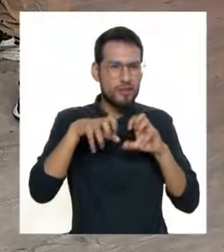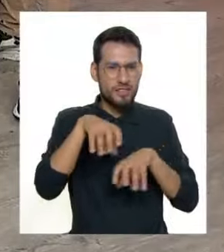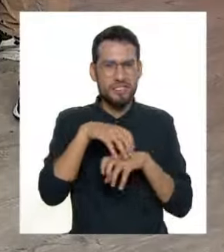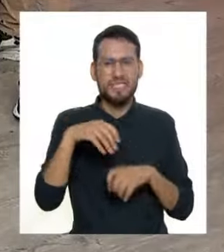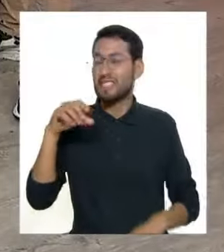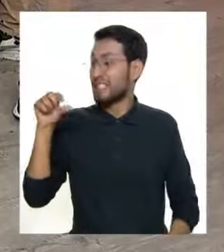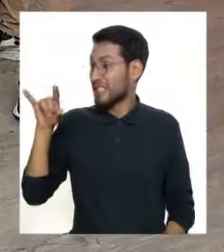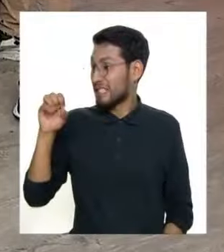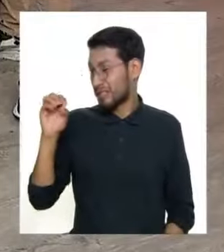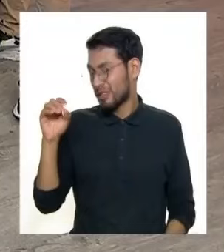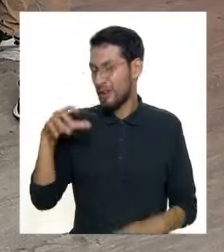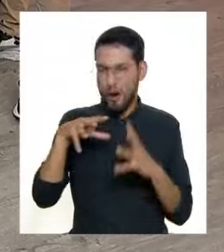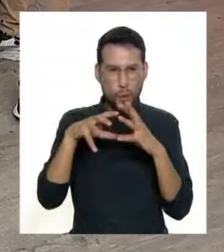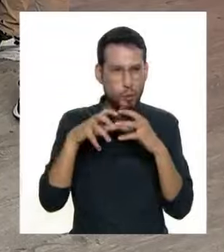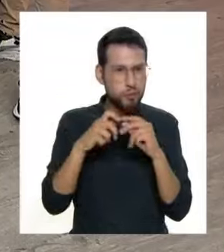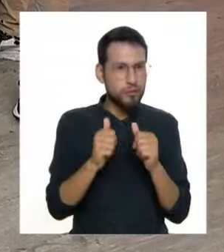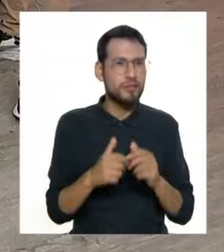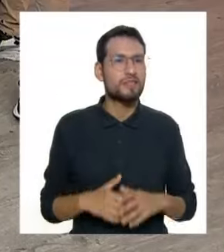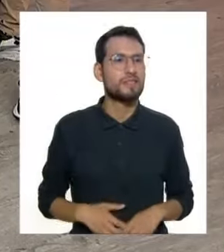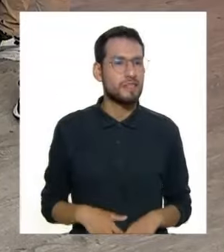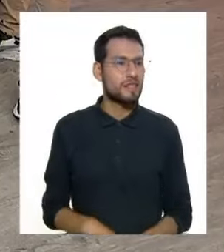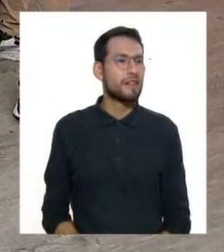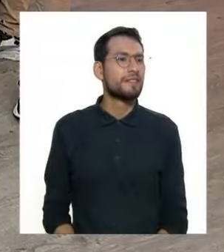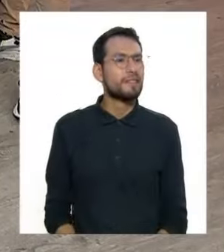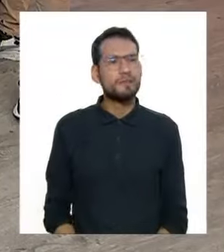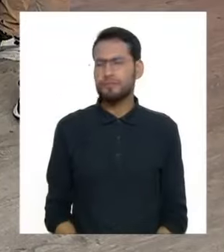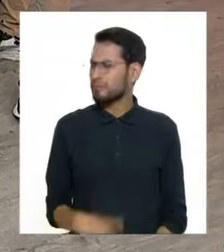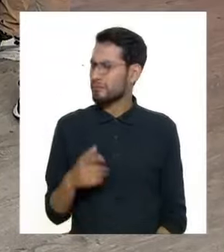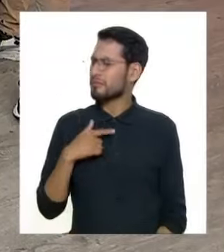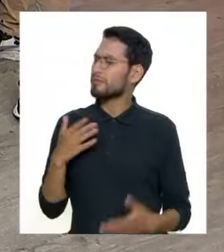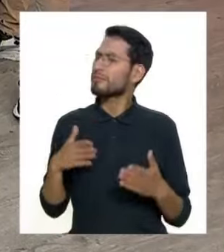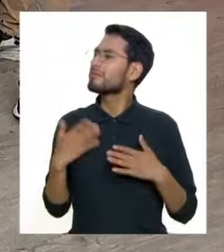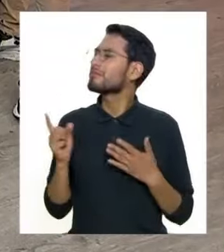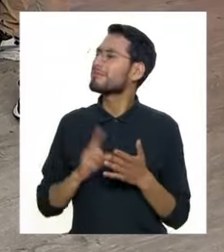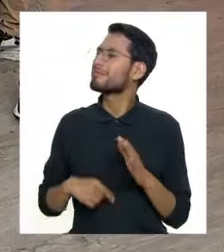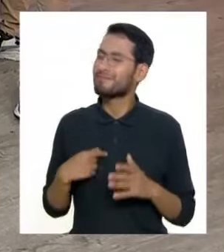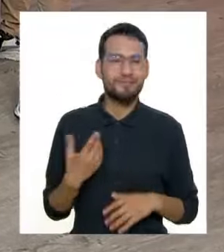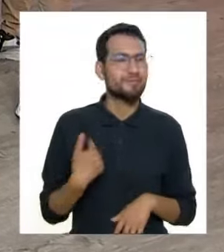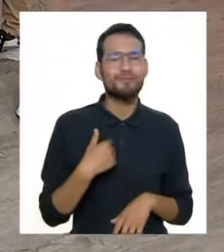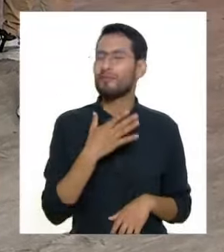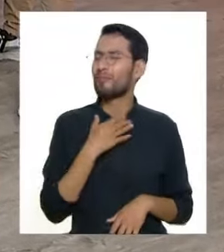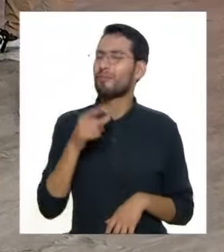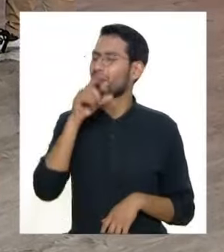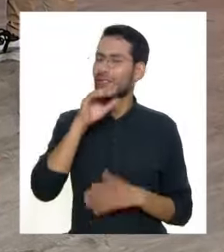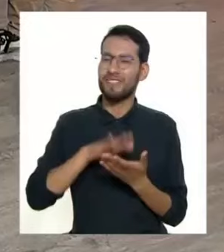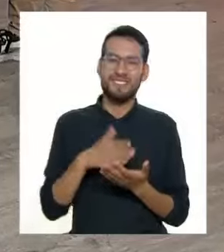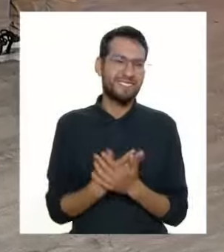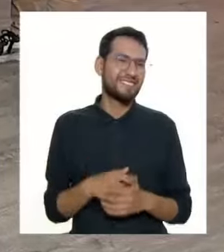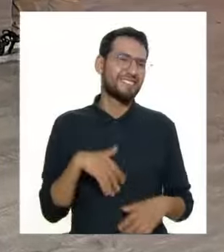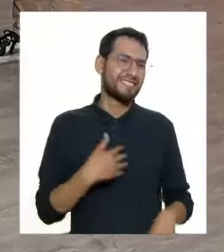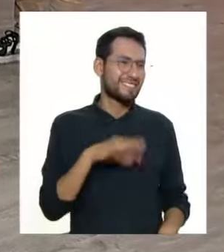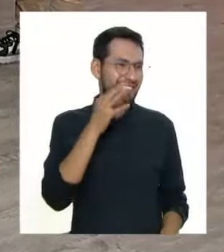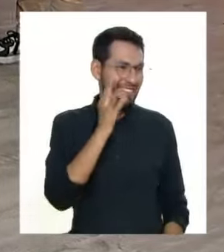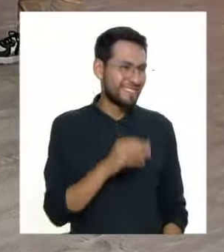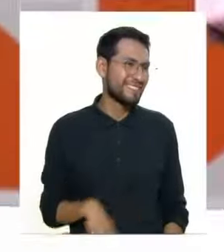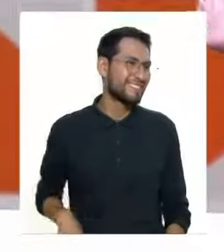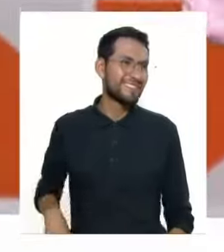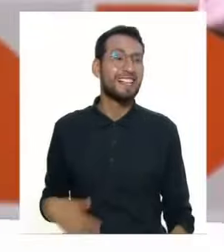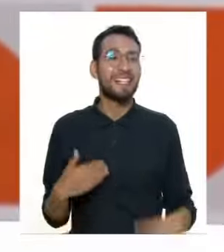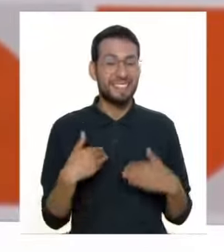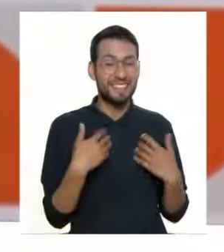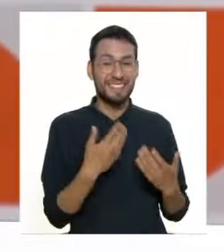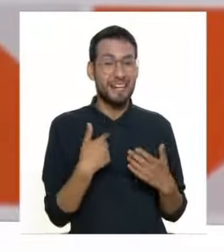seco. Ah, un guiso espeso. Por eso se llama adivina seco. ¿Qué me hace feliz? ¿Qué te hace feliz, Nicolás? El pollo frito. Ah, ya. Me asusté por un